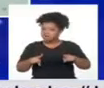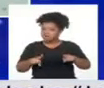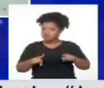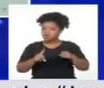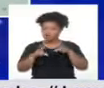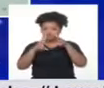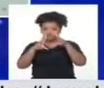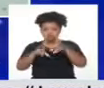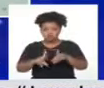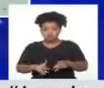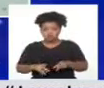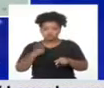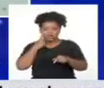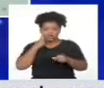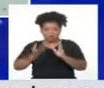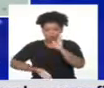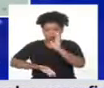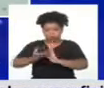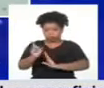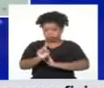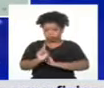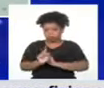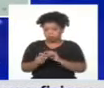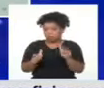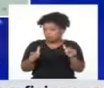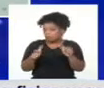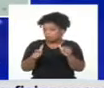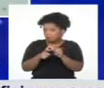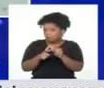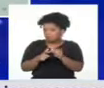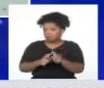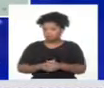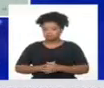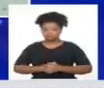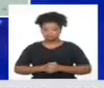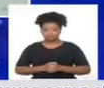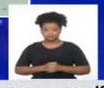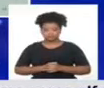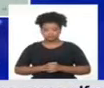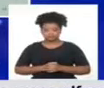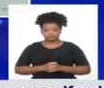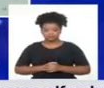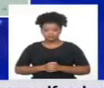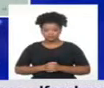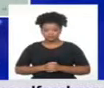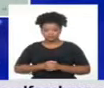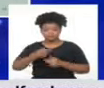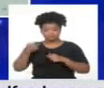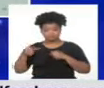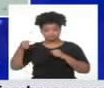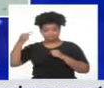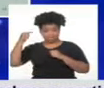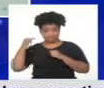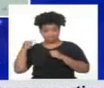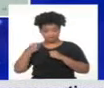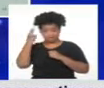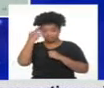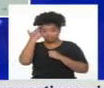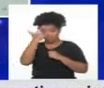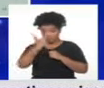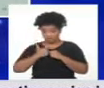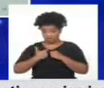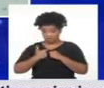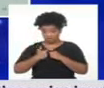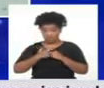además no es elevada, decir que no tiene control de la pandemia. Ayer, Ciego de Ávila y Florencia con